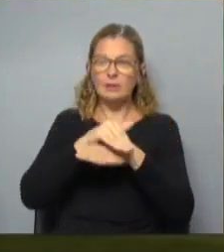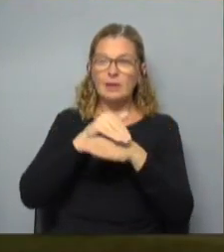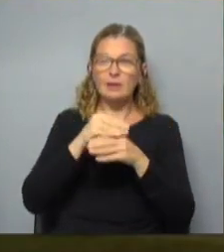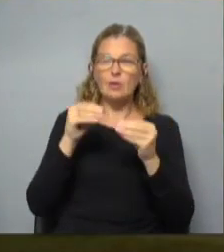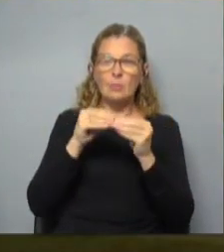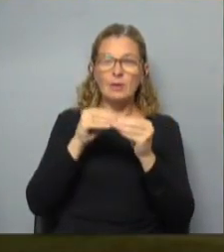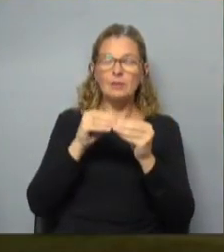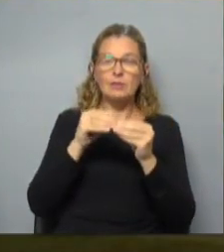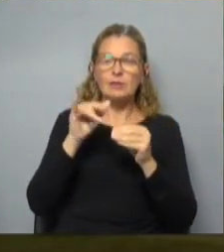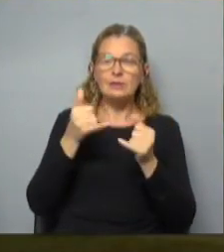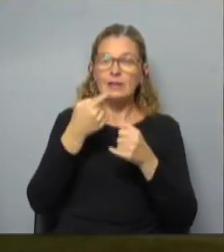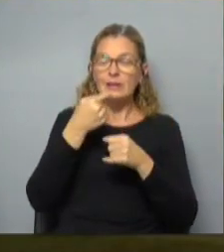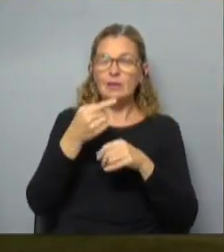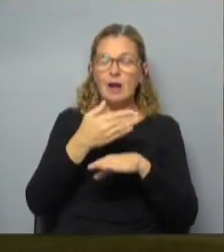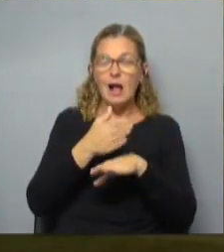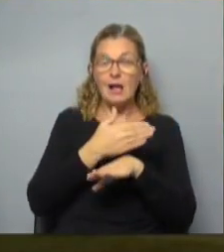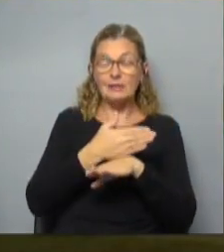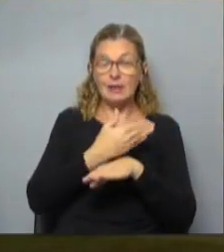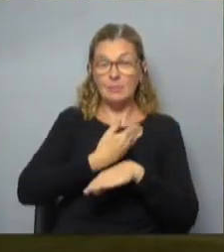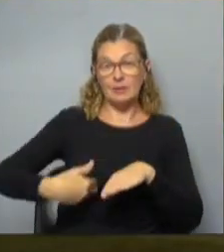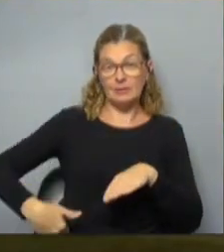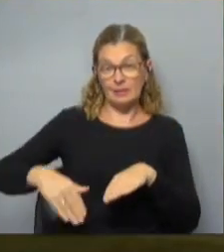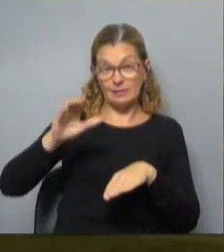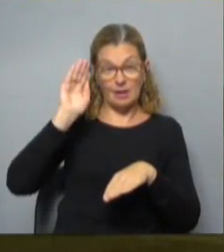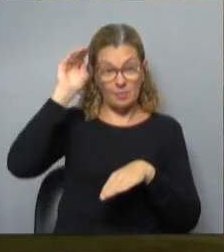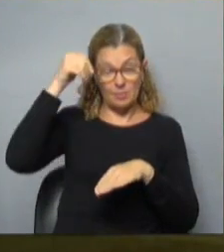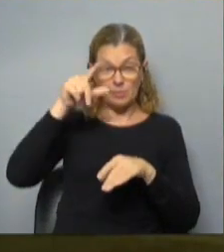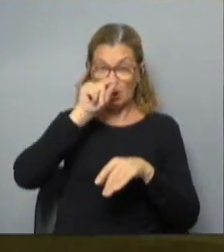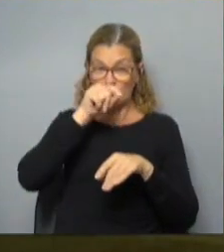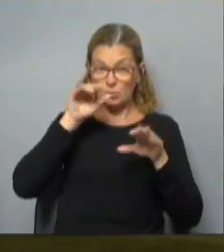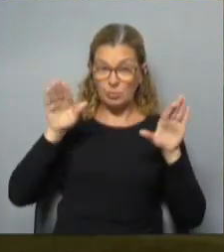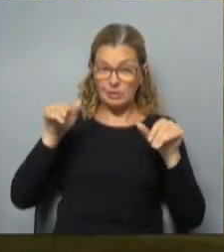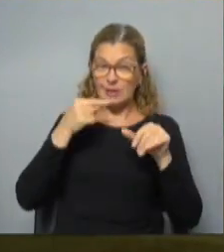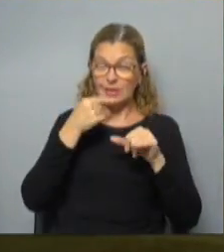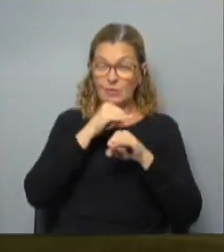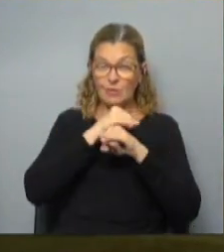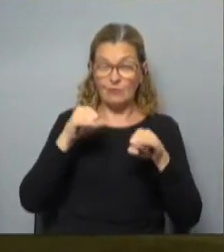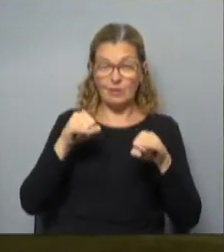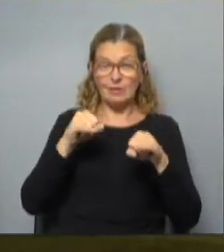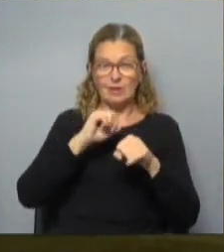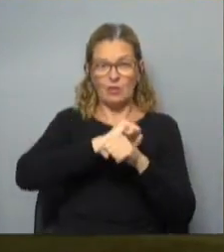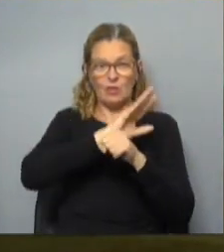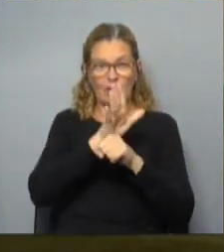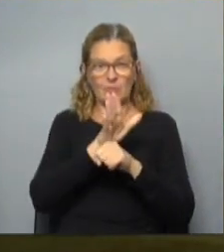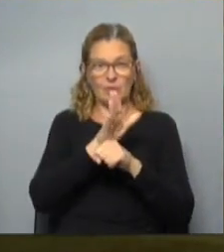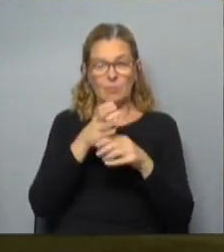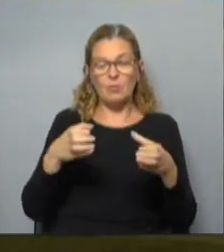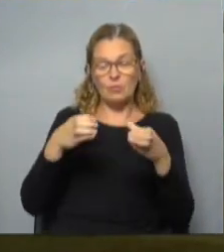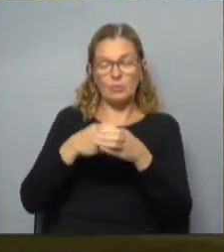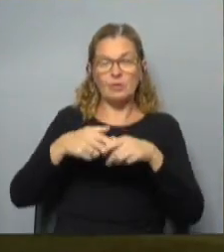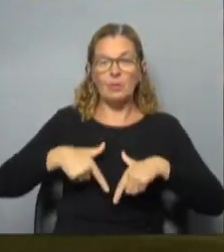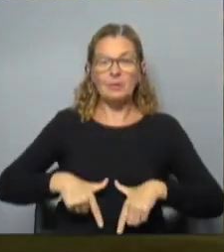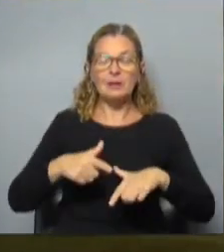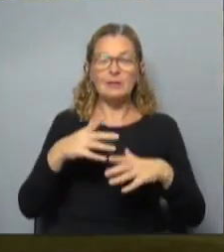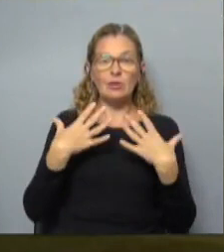compañeros y ustedes ya lo adelantaban el presidente de la república por twitter anunció el fin de la emergencia sanitaria tras reunirse con el ministro